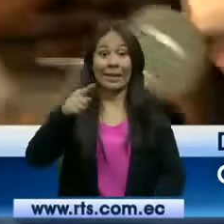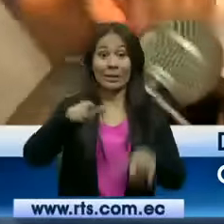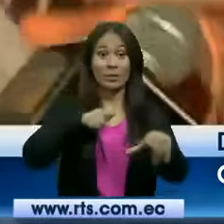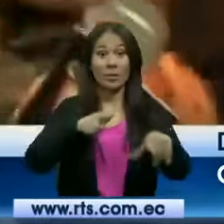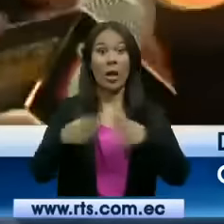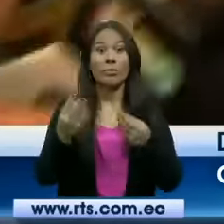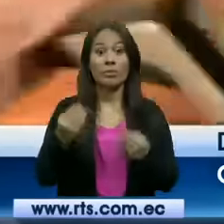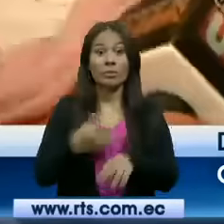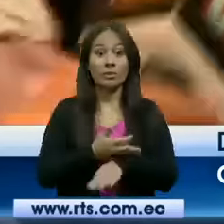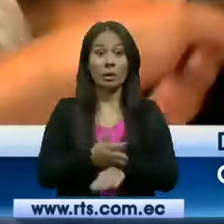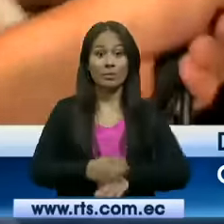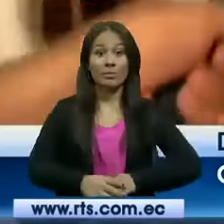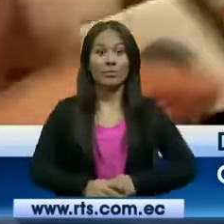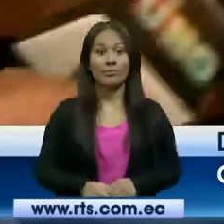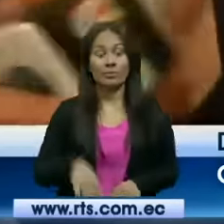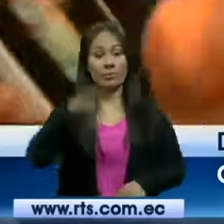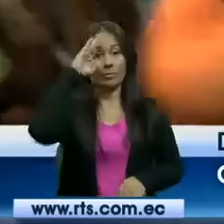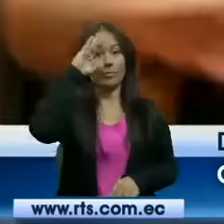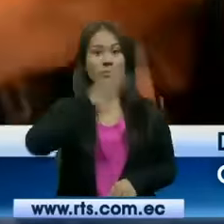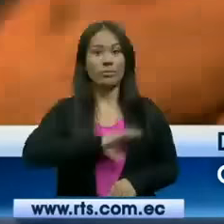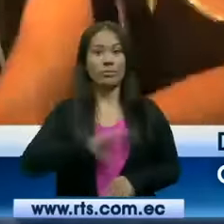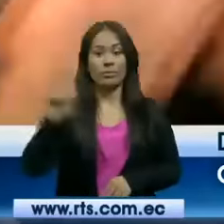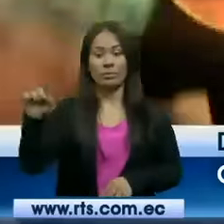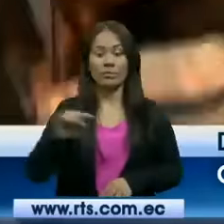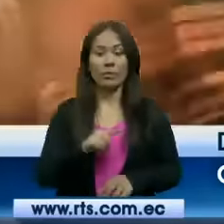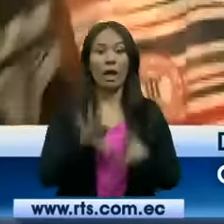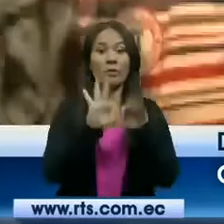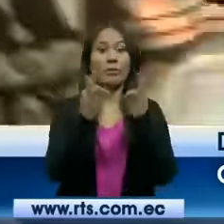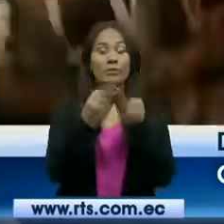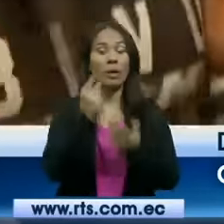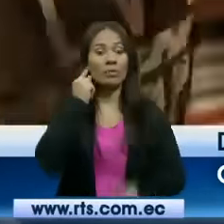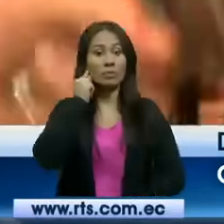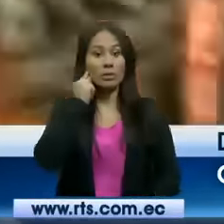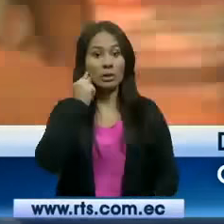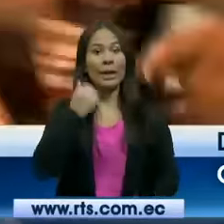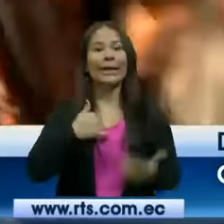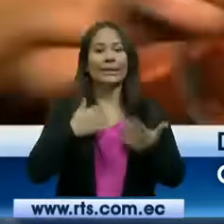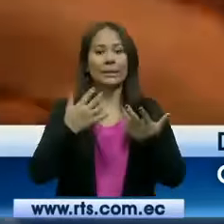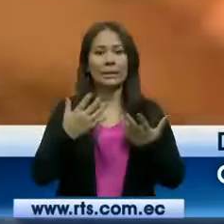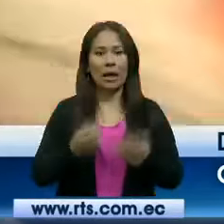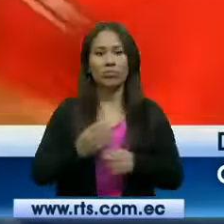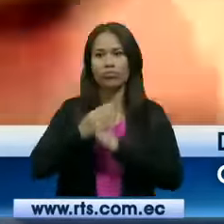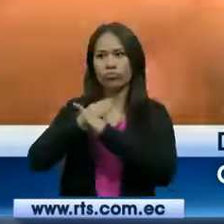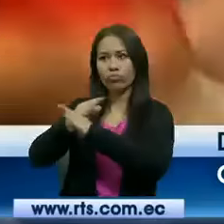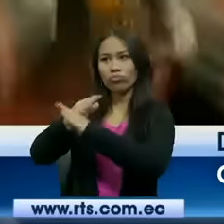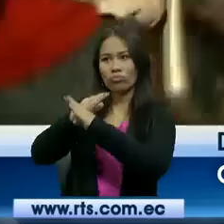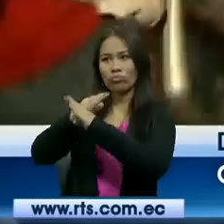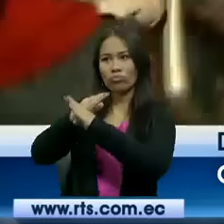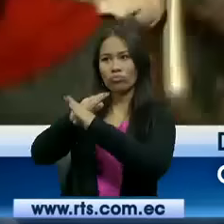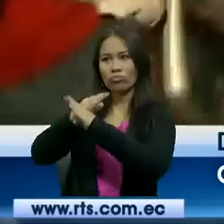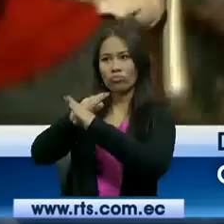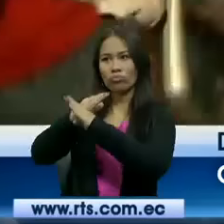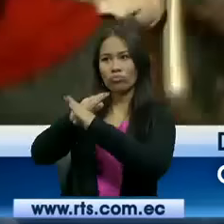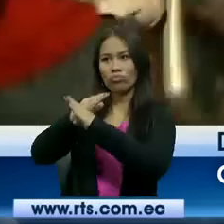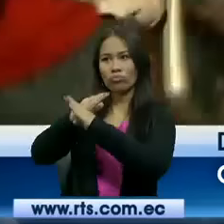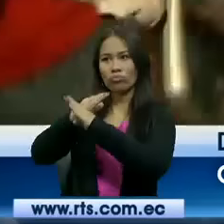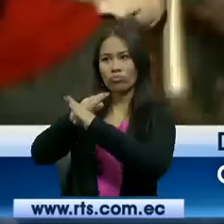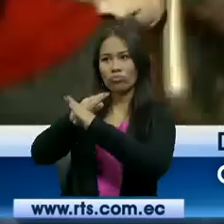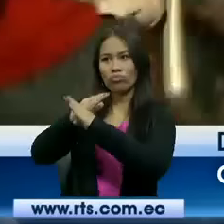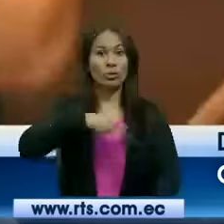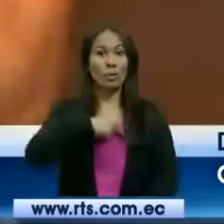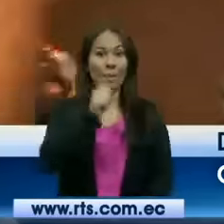el procedimiento policial. Familiares de la aprendida intentaron impedir el trabajo de los medios de comunicación.